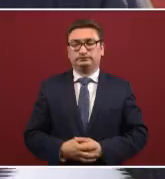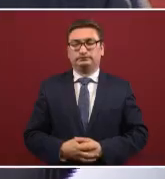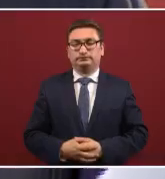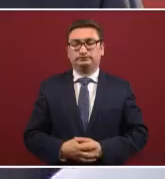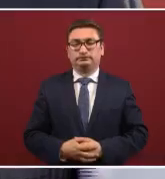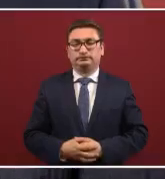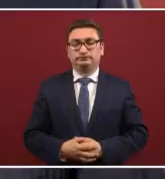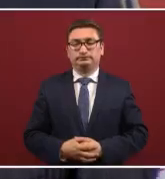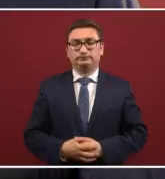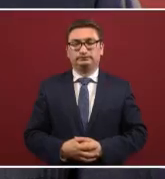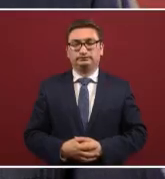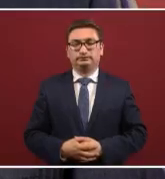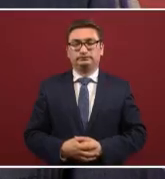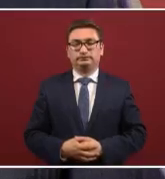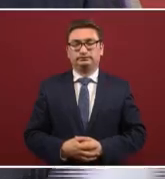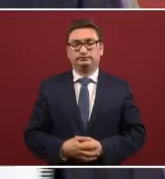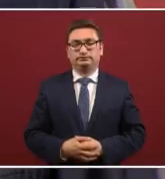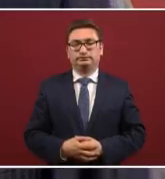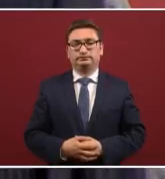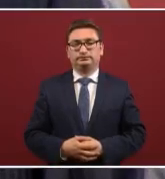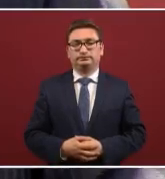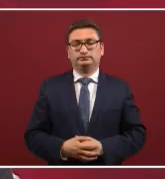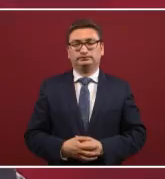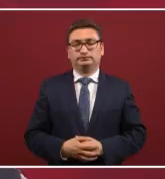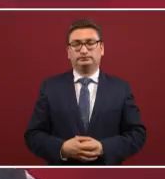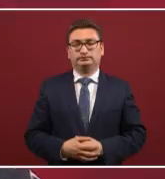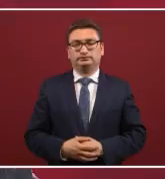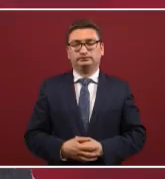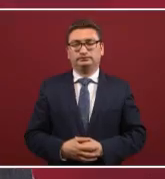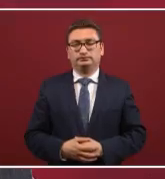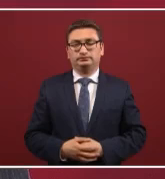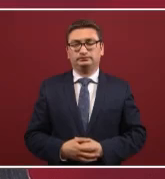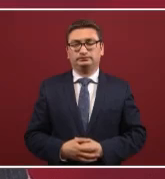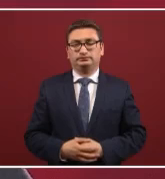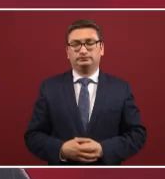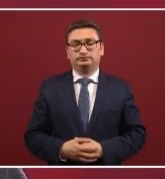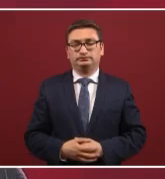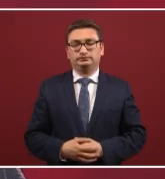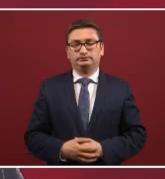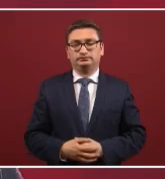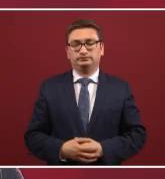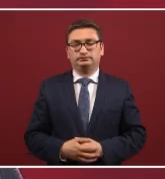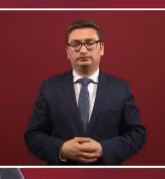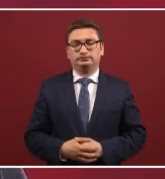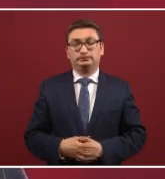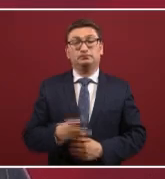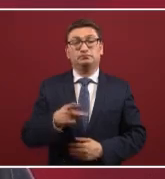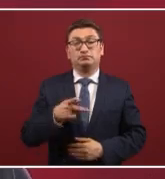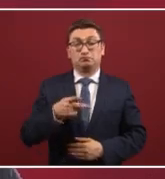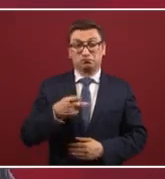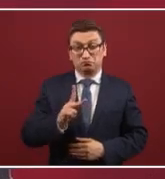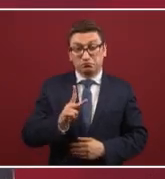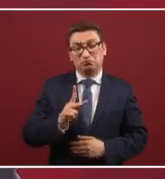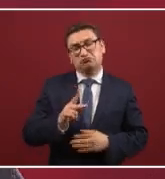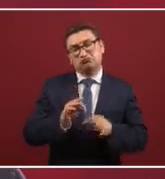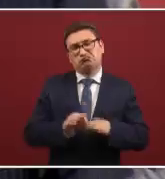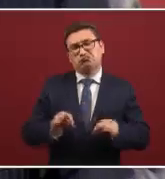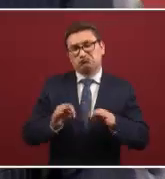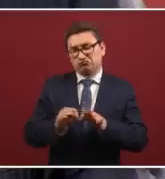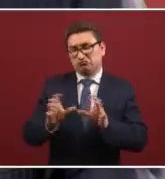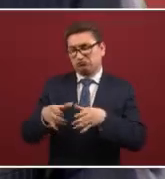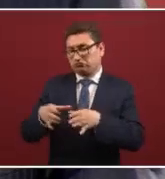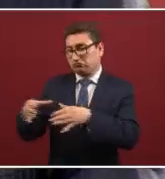es importante pues también que se conserven los agrupamientos a